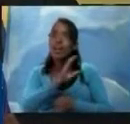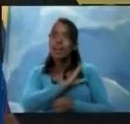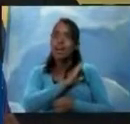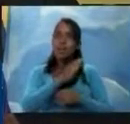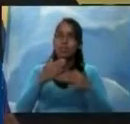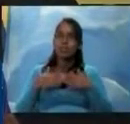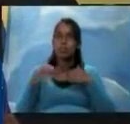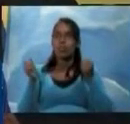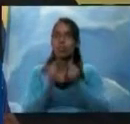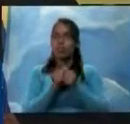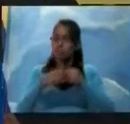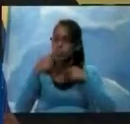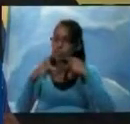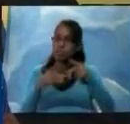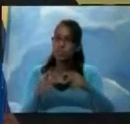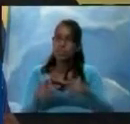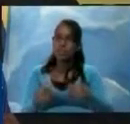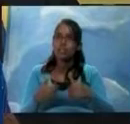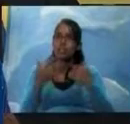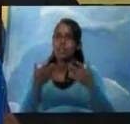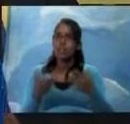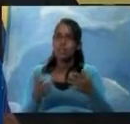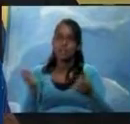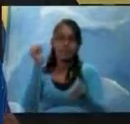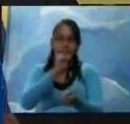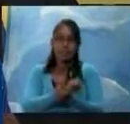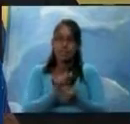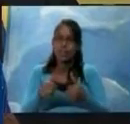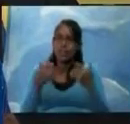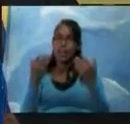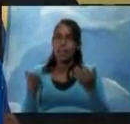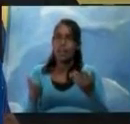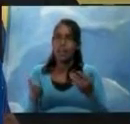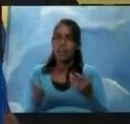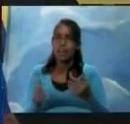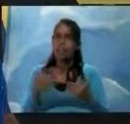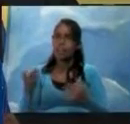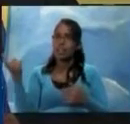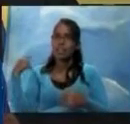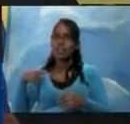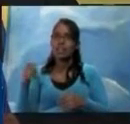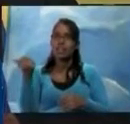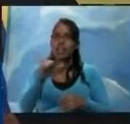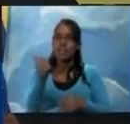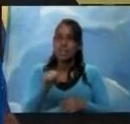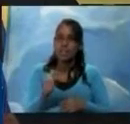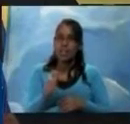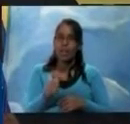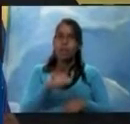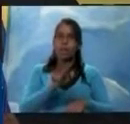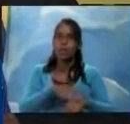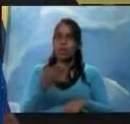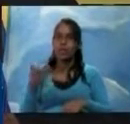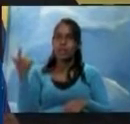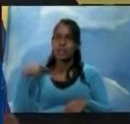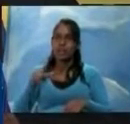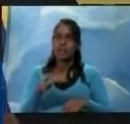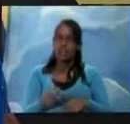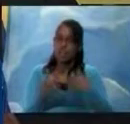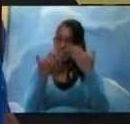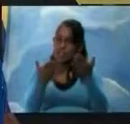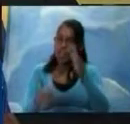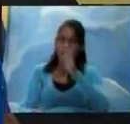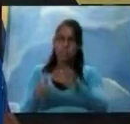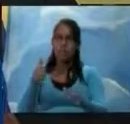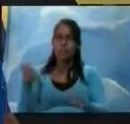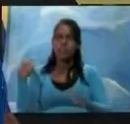los intereses. Quitadle pues el talento y dadle al que tiene 10 talentos, porque al que tiene le será dado